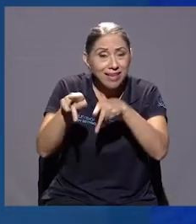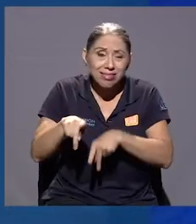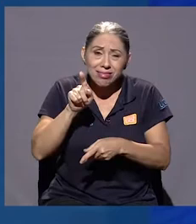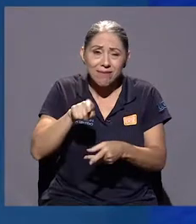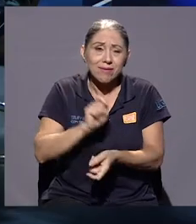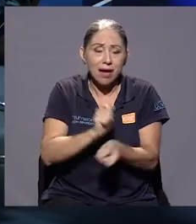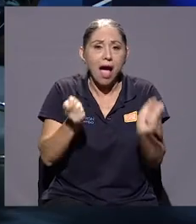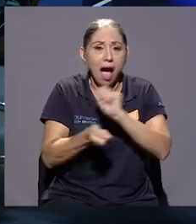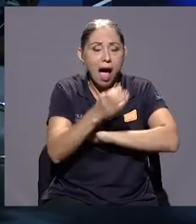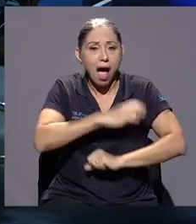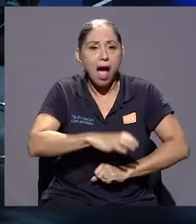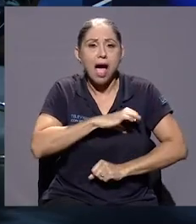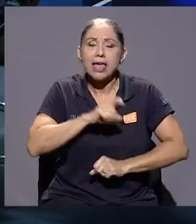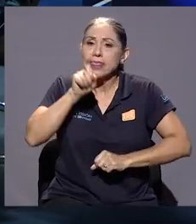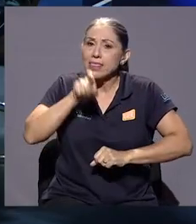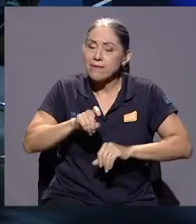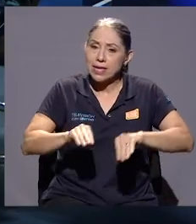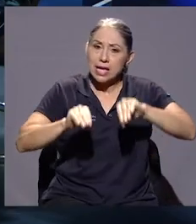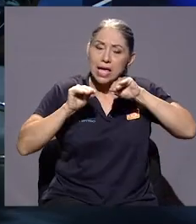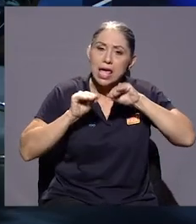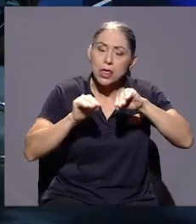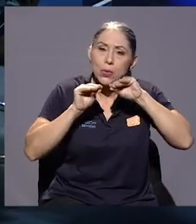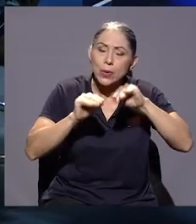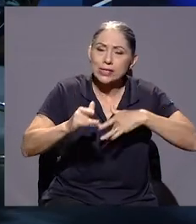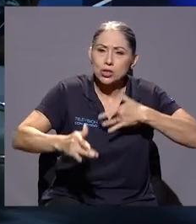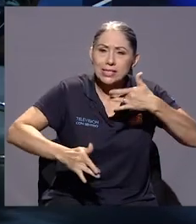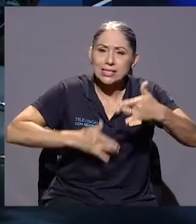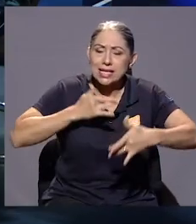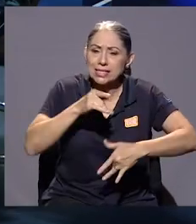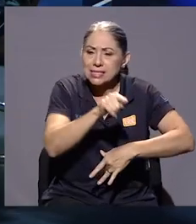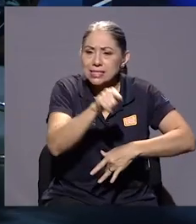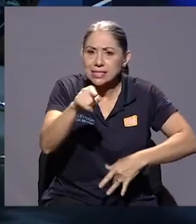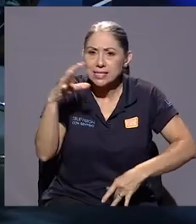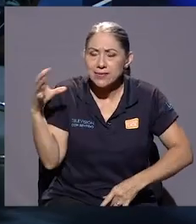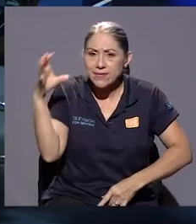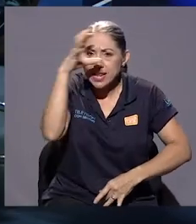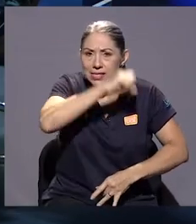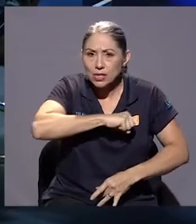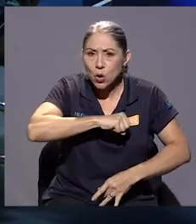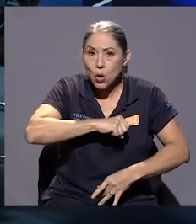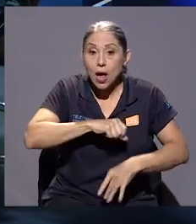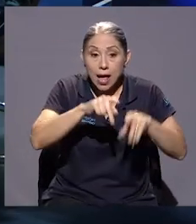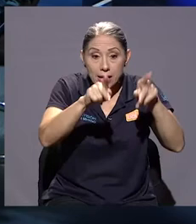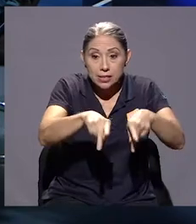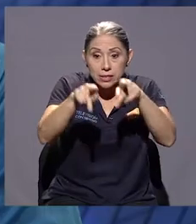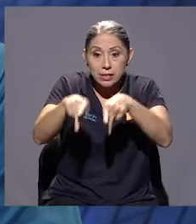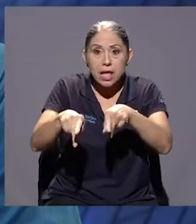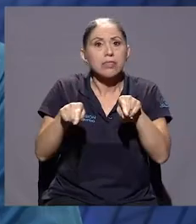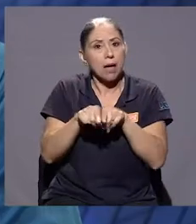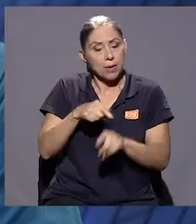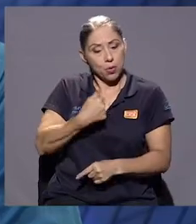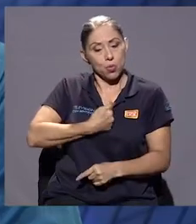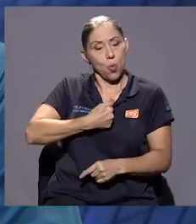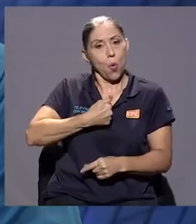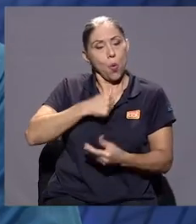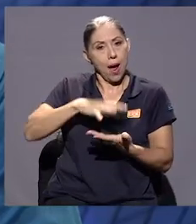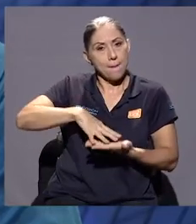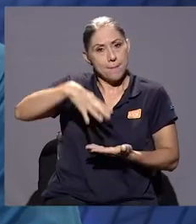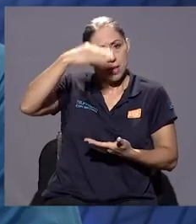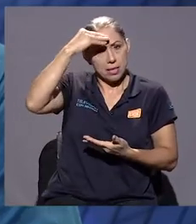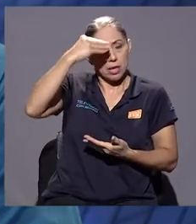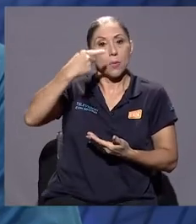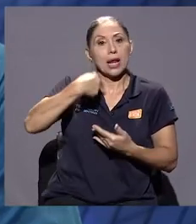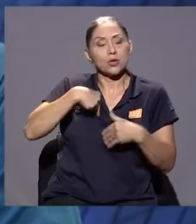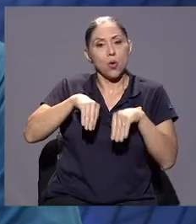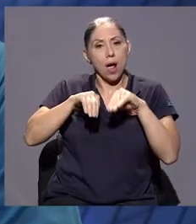sensibilización tanto digamos hacia la ciudadanía pero también un aprendiendo para poder educar porque también